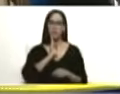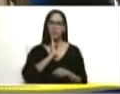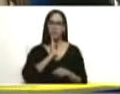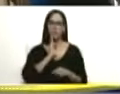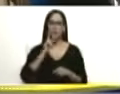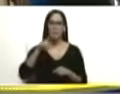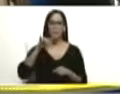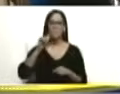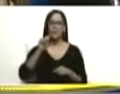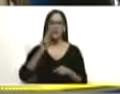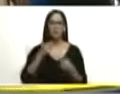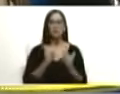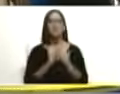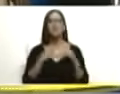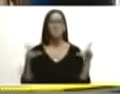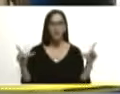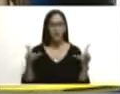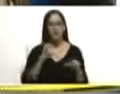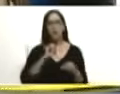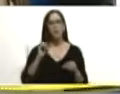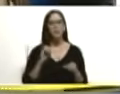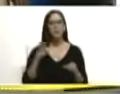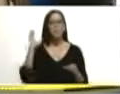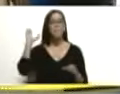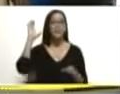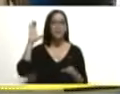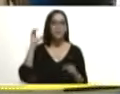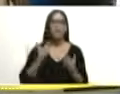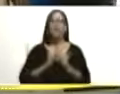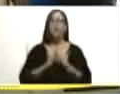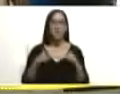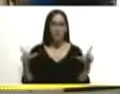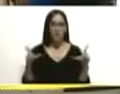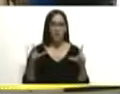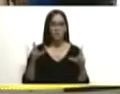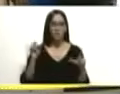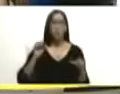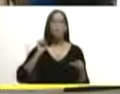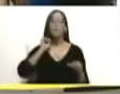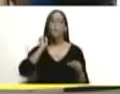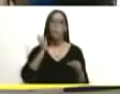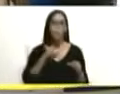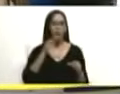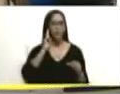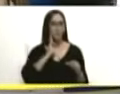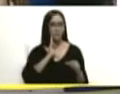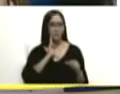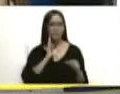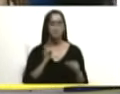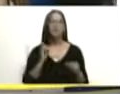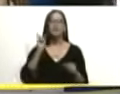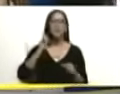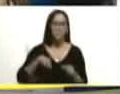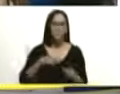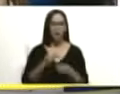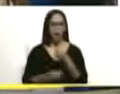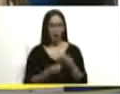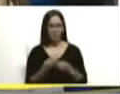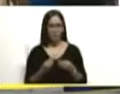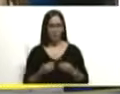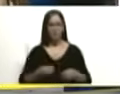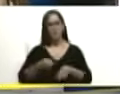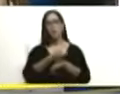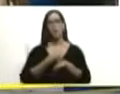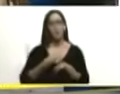Piar liberan el oriente del país, liberan Guayana y establecen el